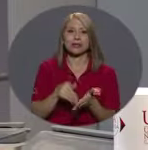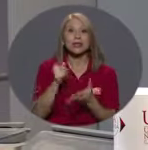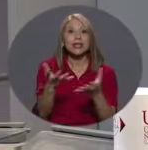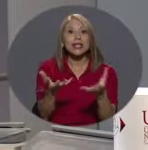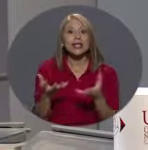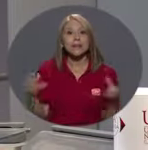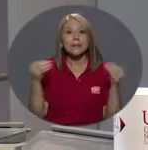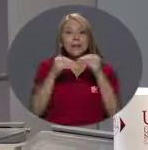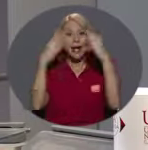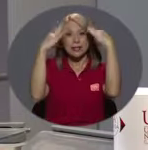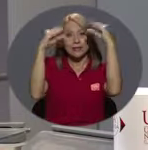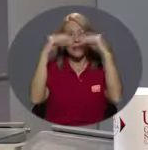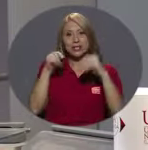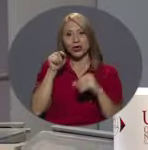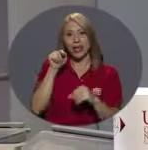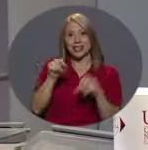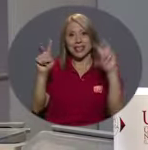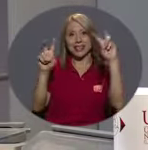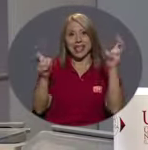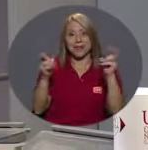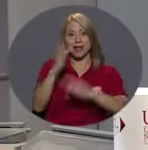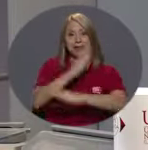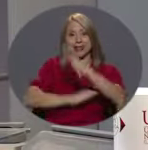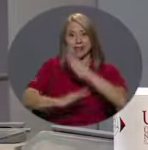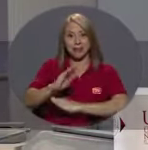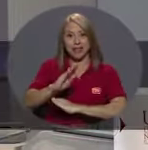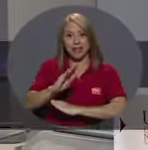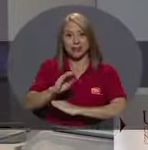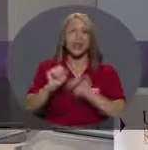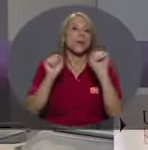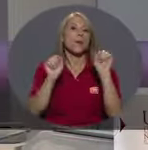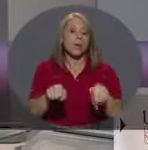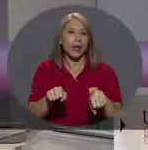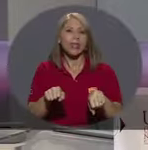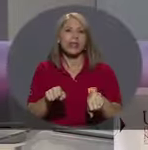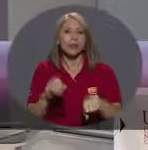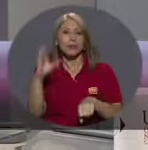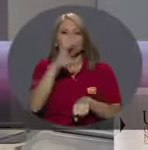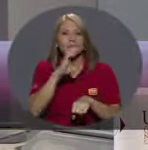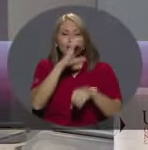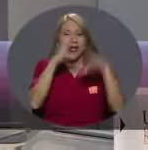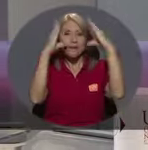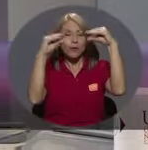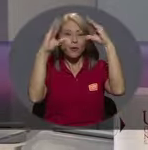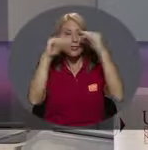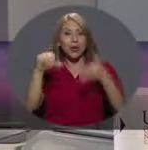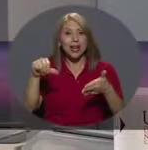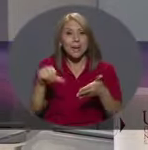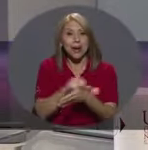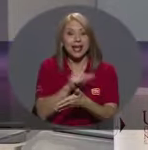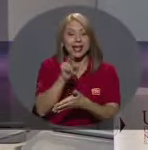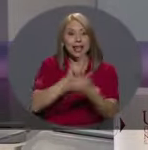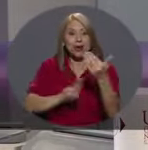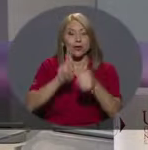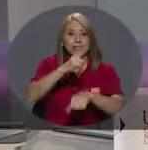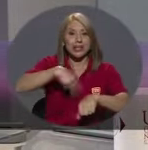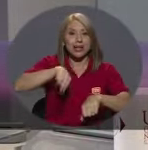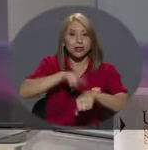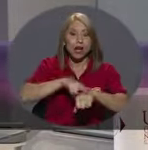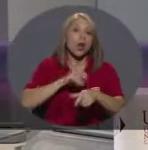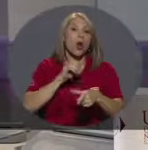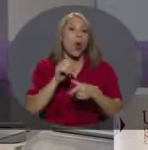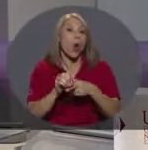Si quiere ubicar más información sobre este tema de la discapacidad, puede buscar información tanto en la página de la